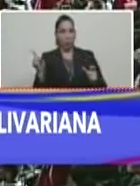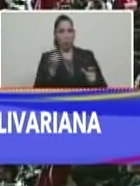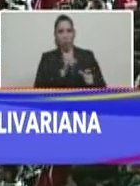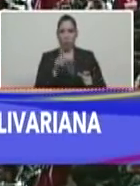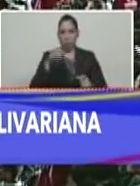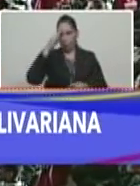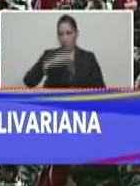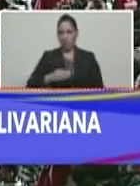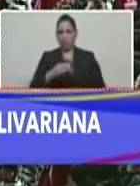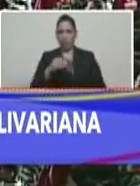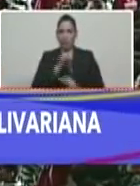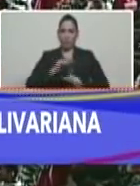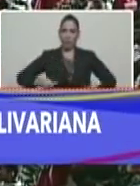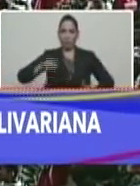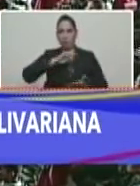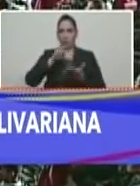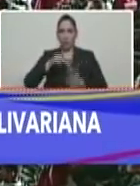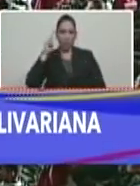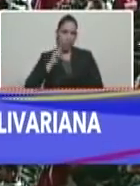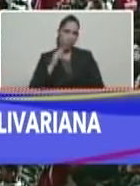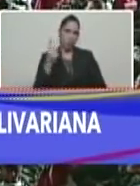Armada Nacional Bolivariana asistente al acto.